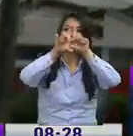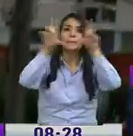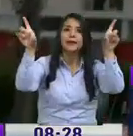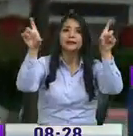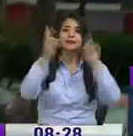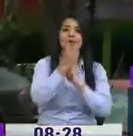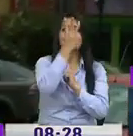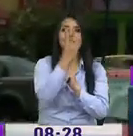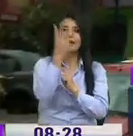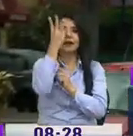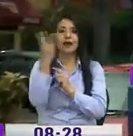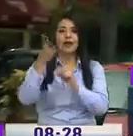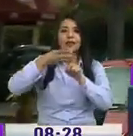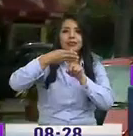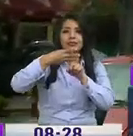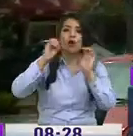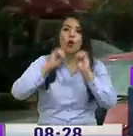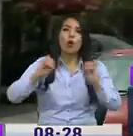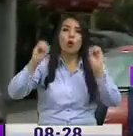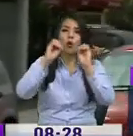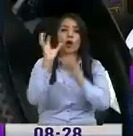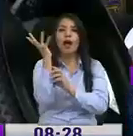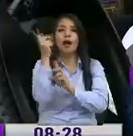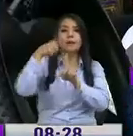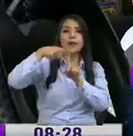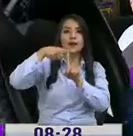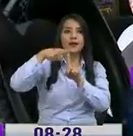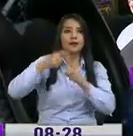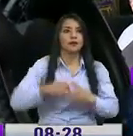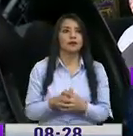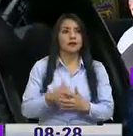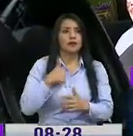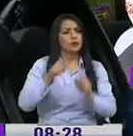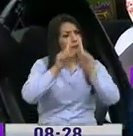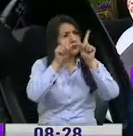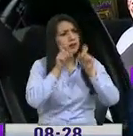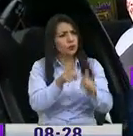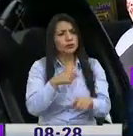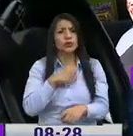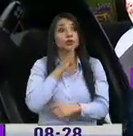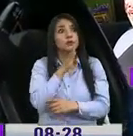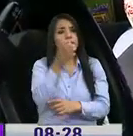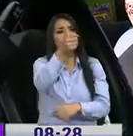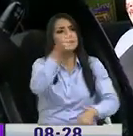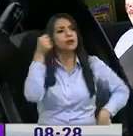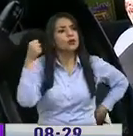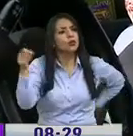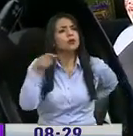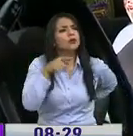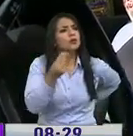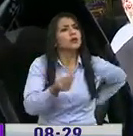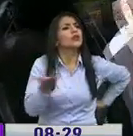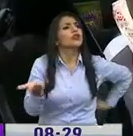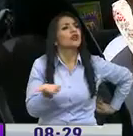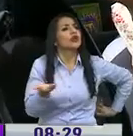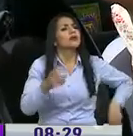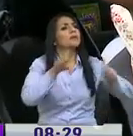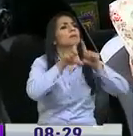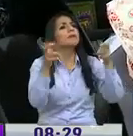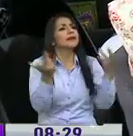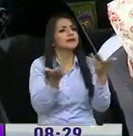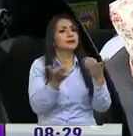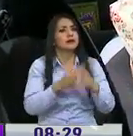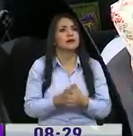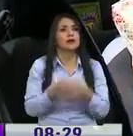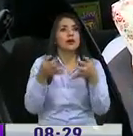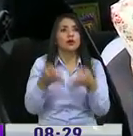de compañías de televisión por cable. Porque yo le pregunté, siempre le salgo a la ventana y le digo, ¿de dónde son? Entonces ese día me